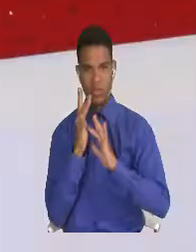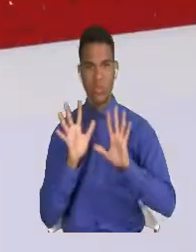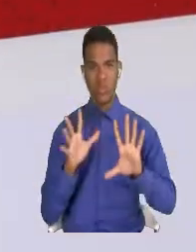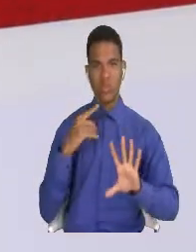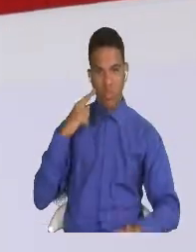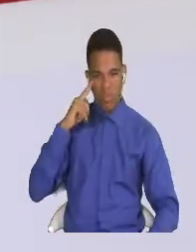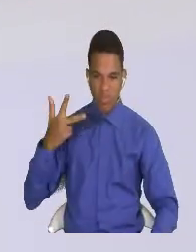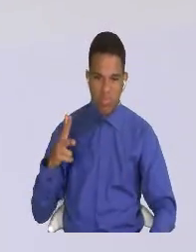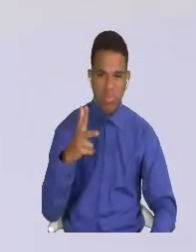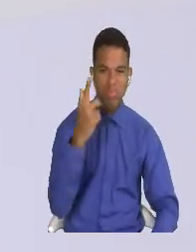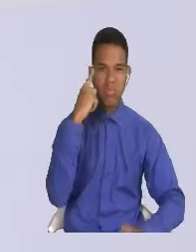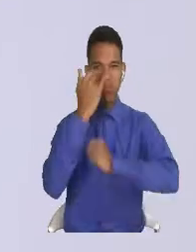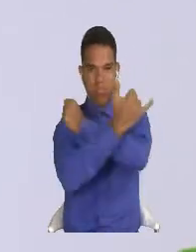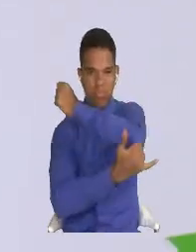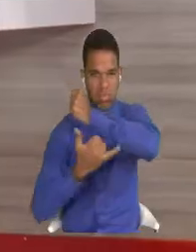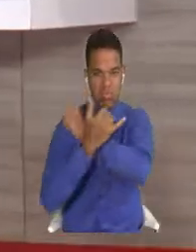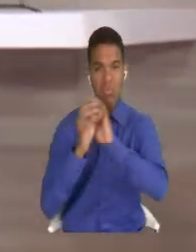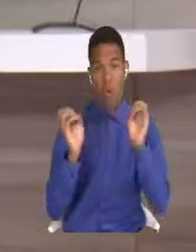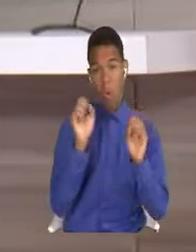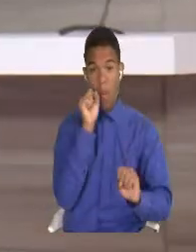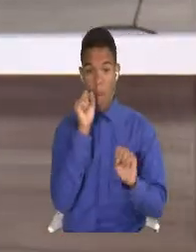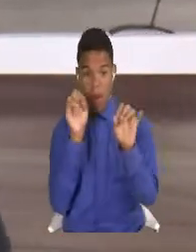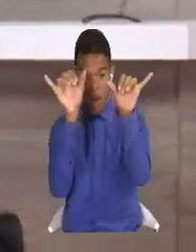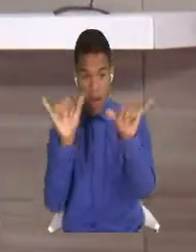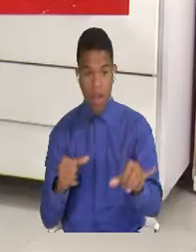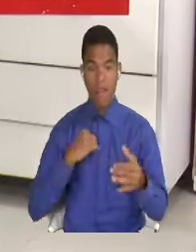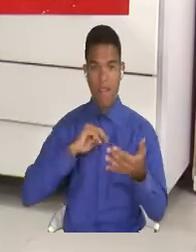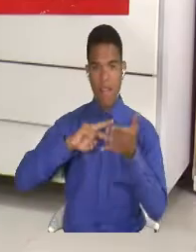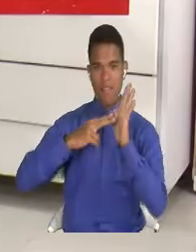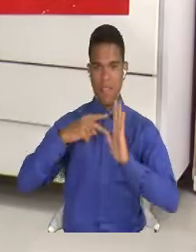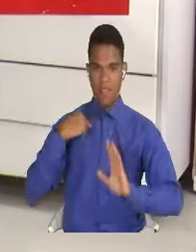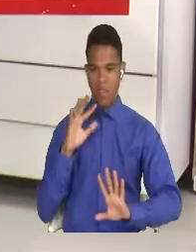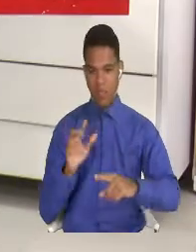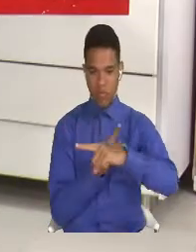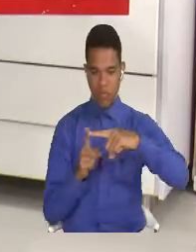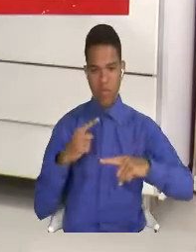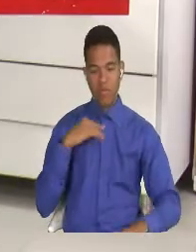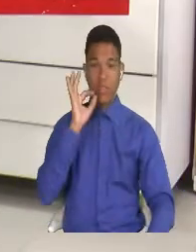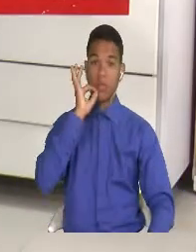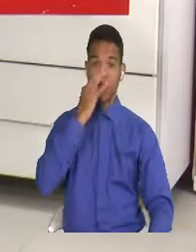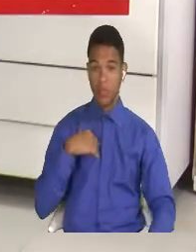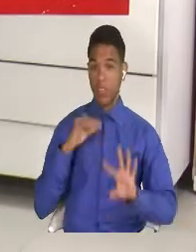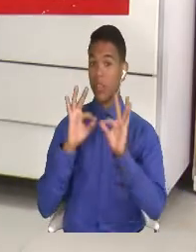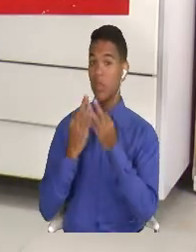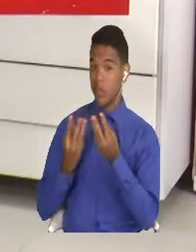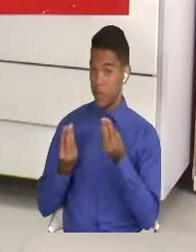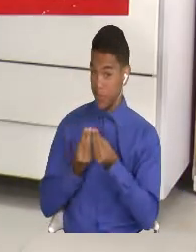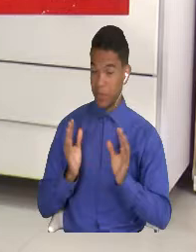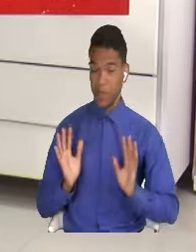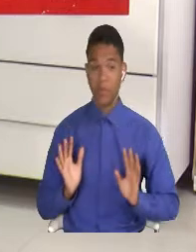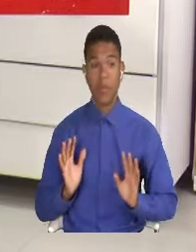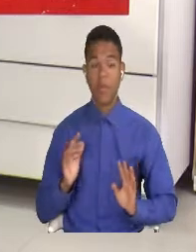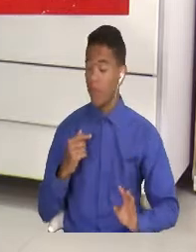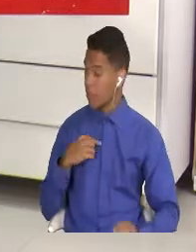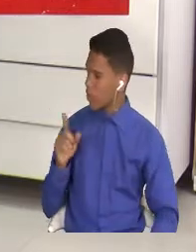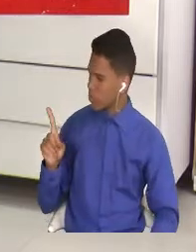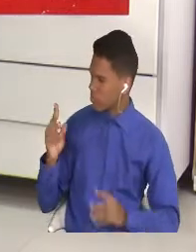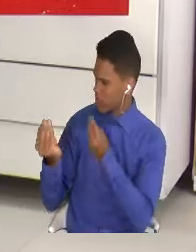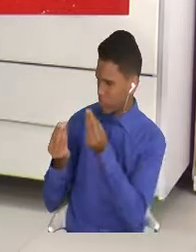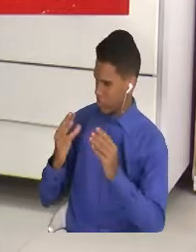hayan paseado, y si se quedaron en Barranca, hayan disfrutado de esta semana en casa con familia. Claro que sí. Bueno, Wilson, ¿cómo te fue en vacaciones a ti?